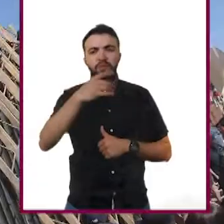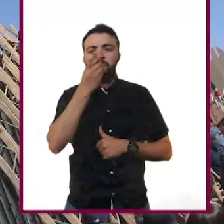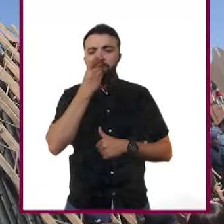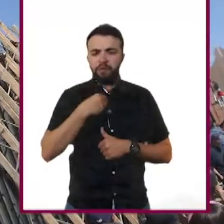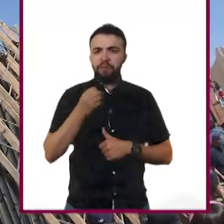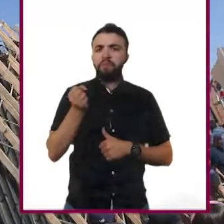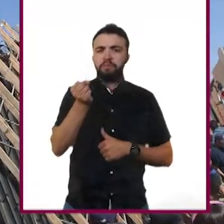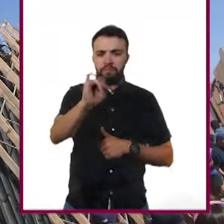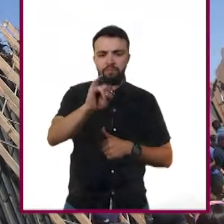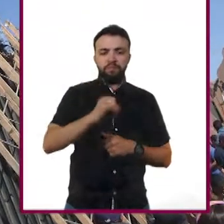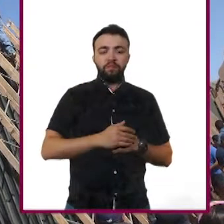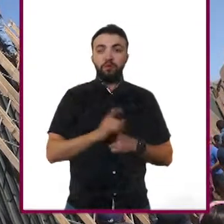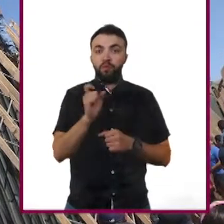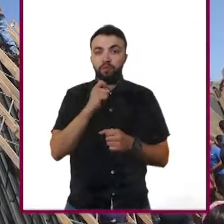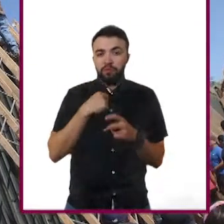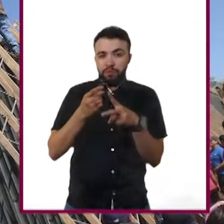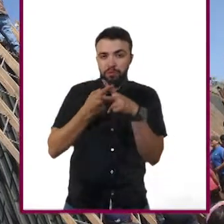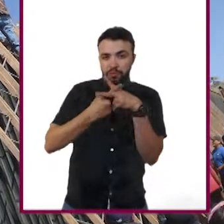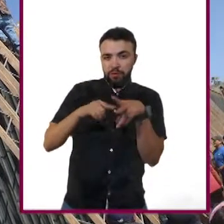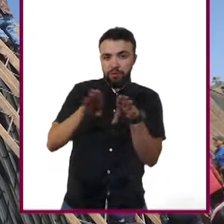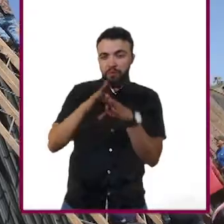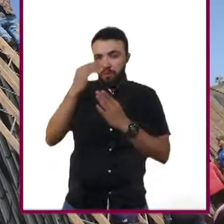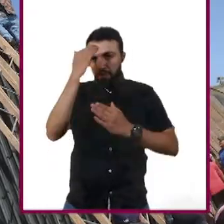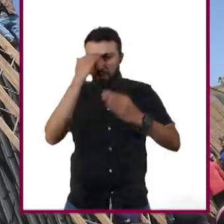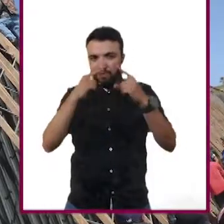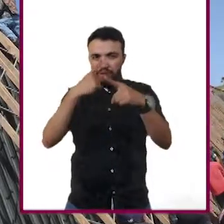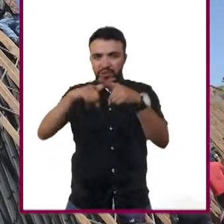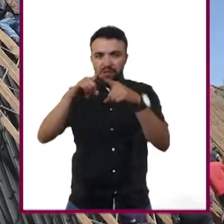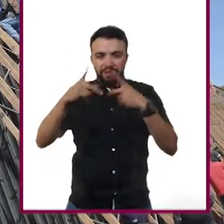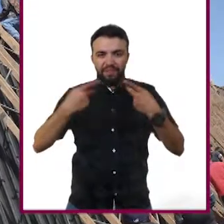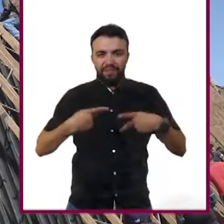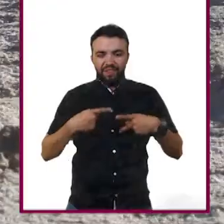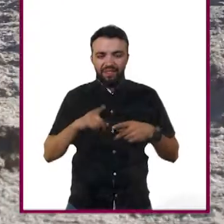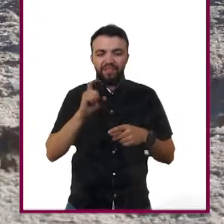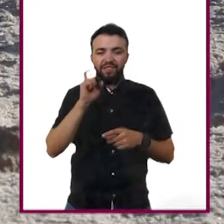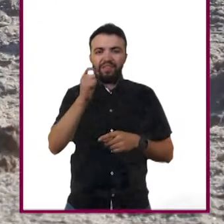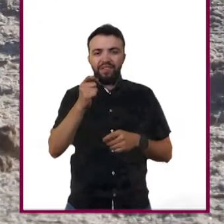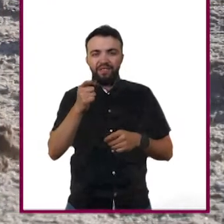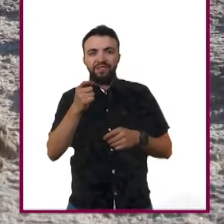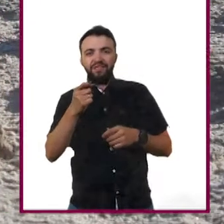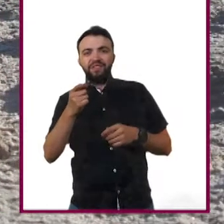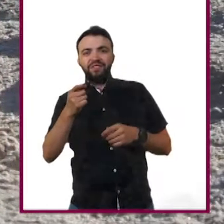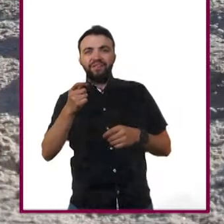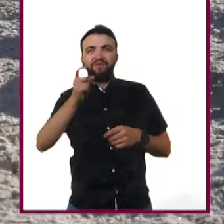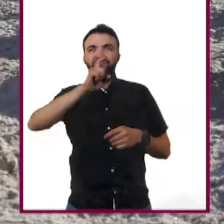sí y cuando empecé a conocer a toda la banda de allá, que después pues, se hicieron mis colegas